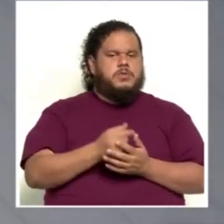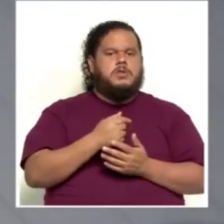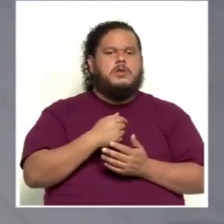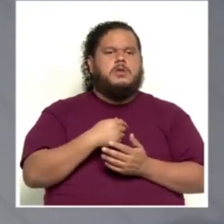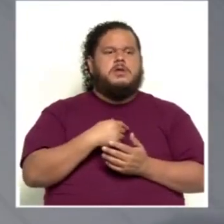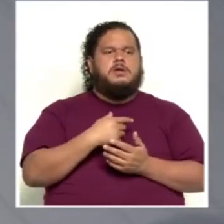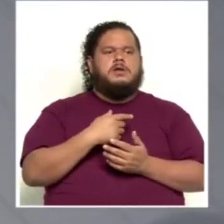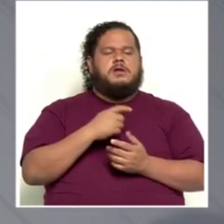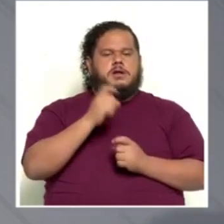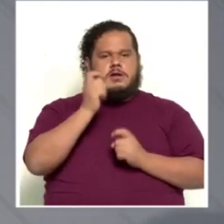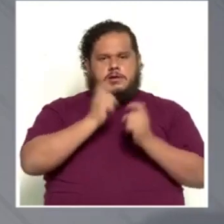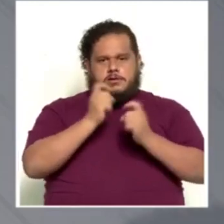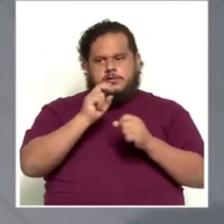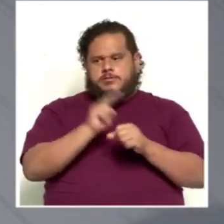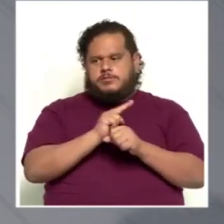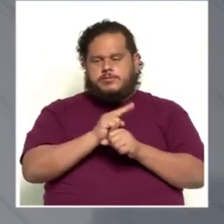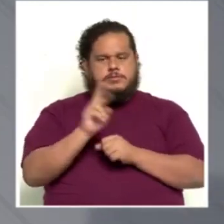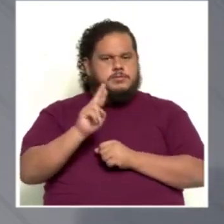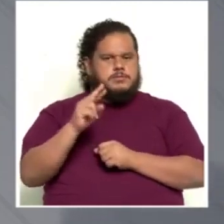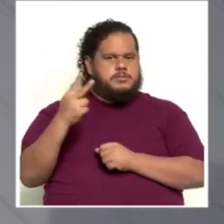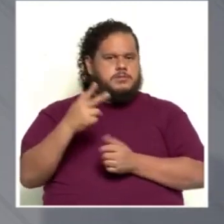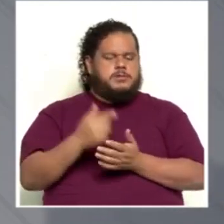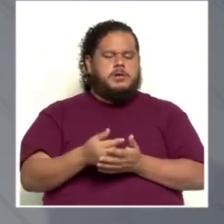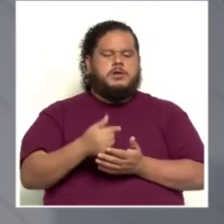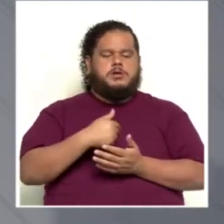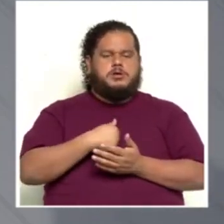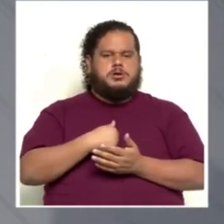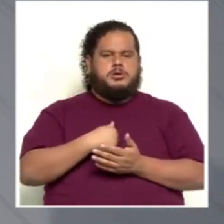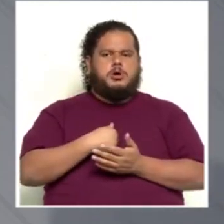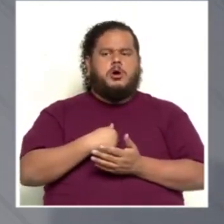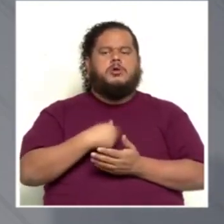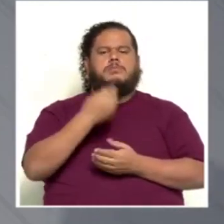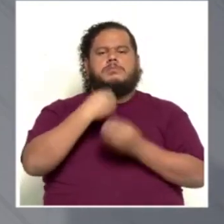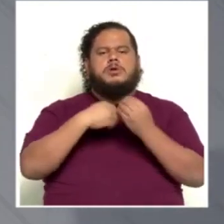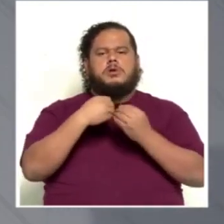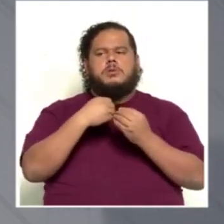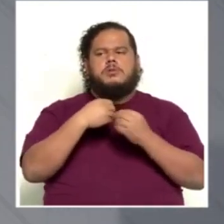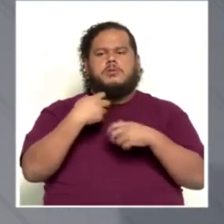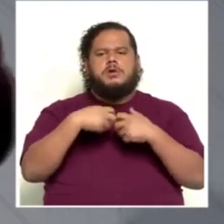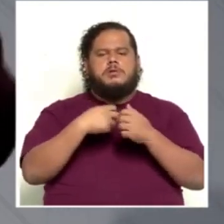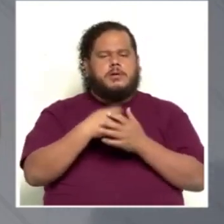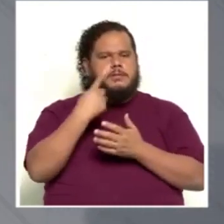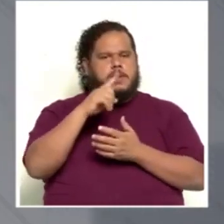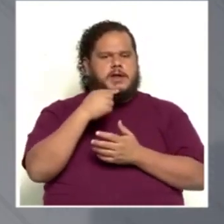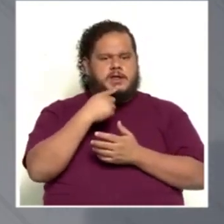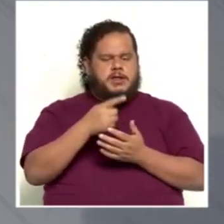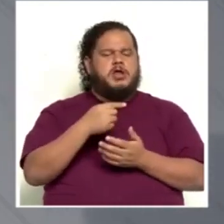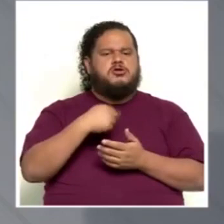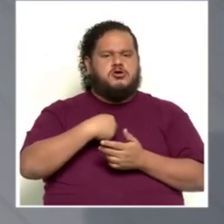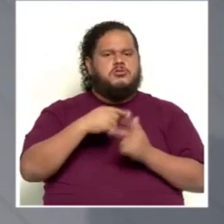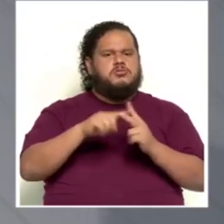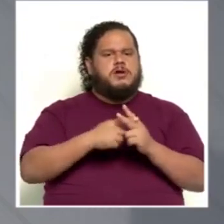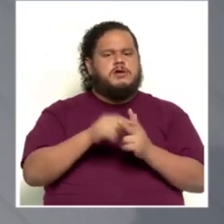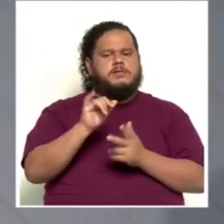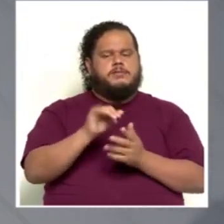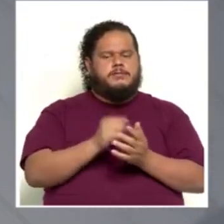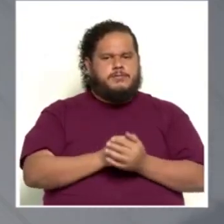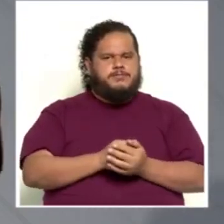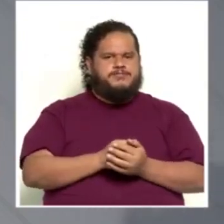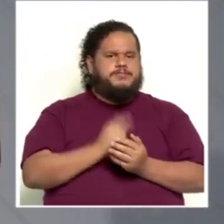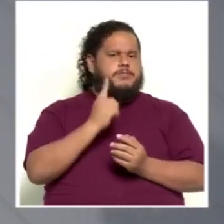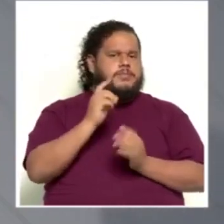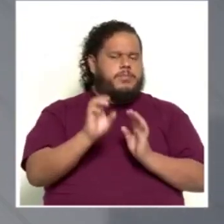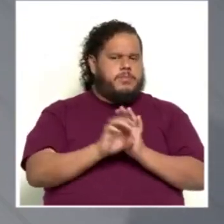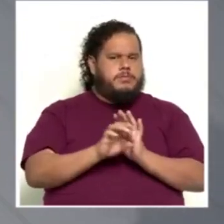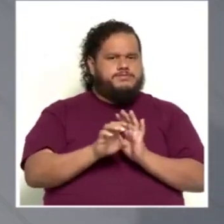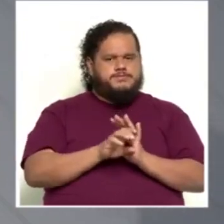expresión que usa Rodrigo Chávez de yo me compro la bronca para decir yo voy a arreglarles esto, es un